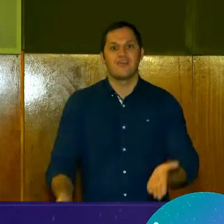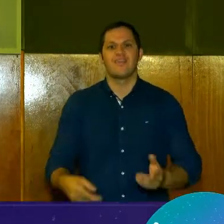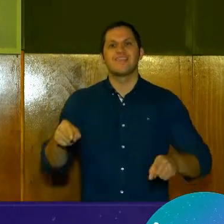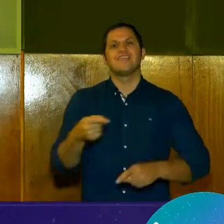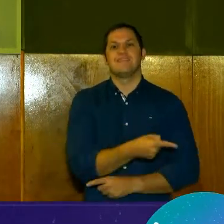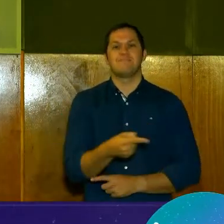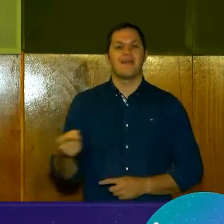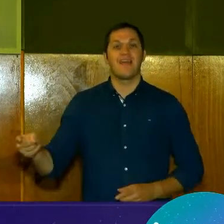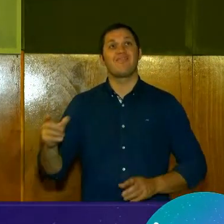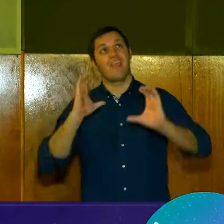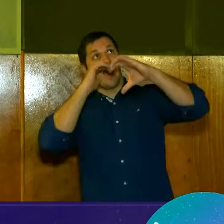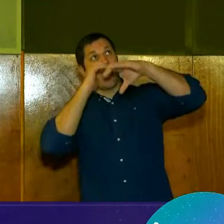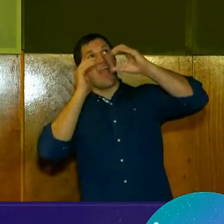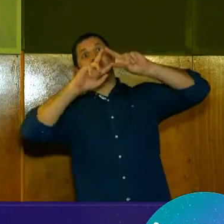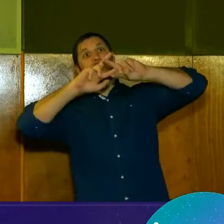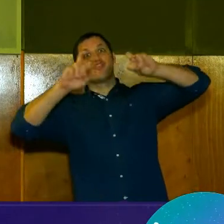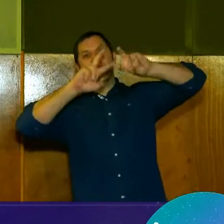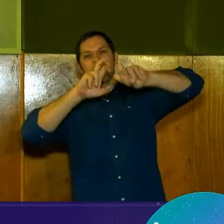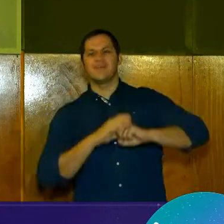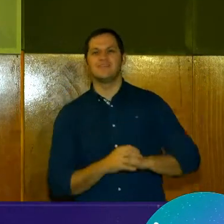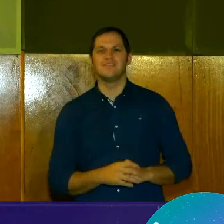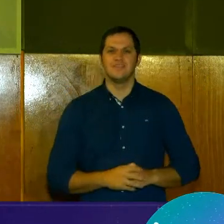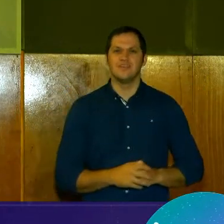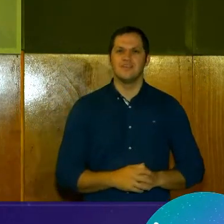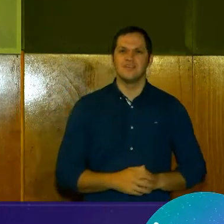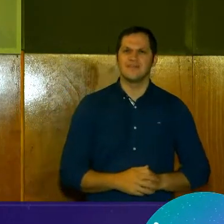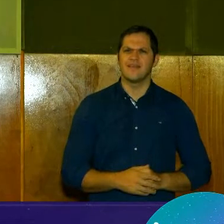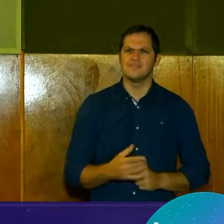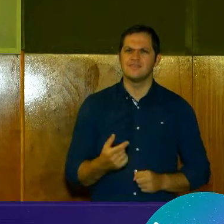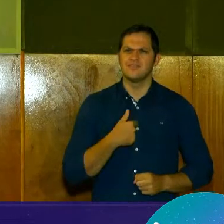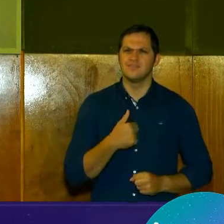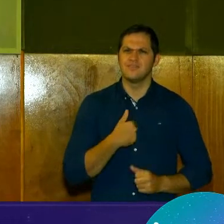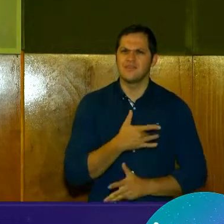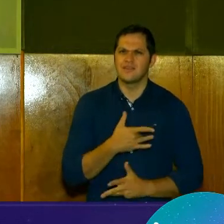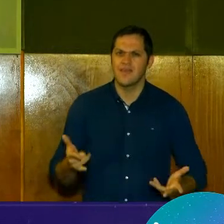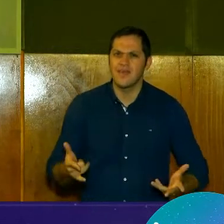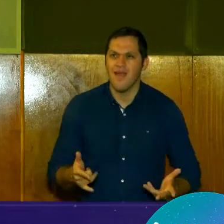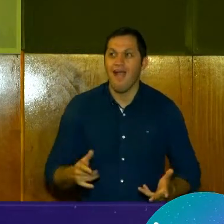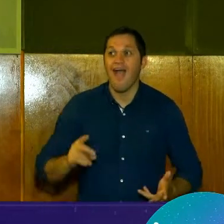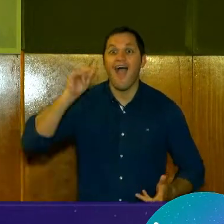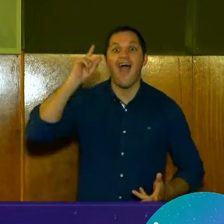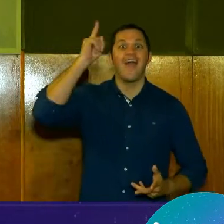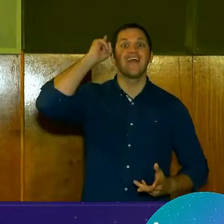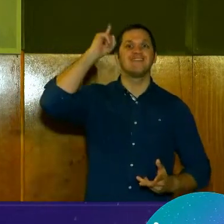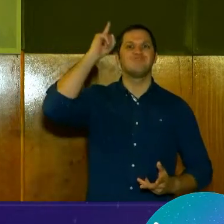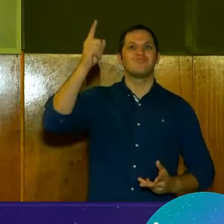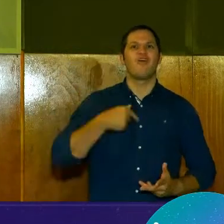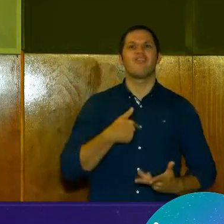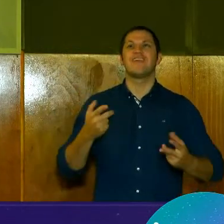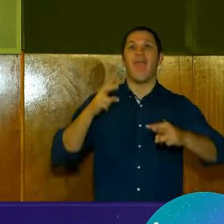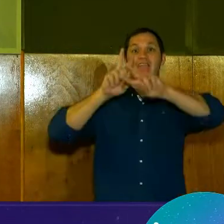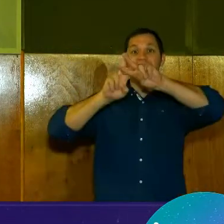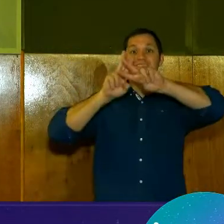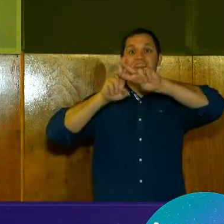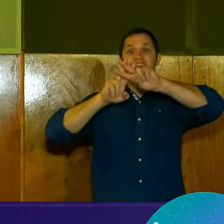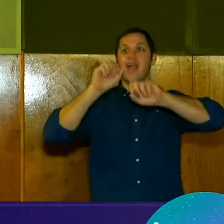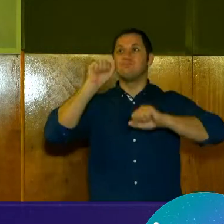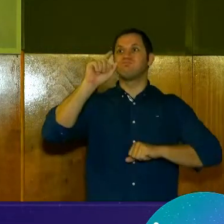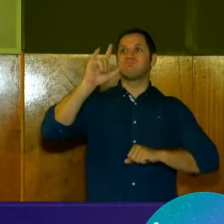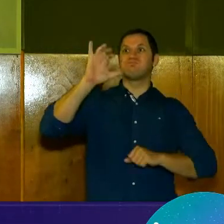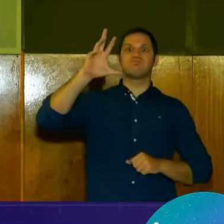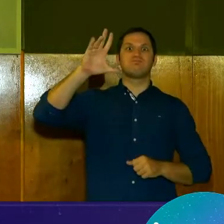he participado y en cerro navia también pero cuando me invitaron a participar en la semana de la astronomía acá en cerro navia